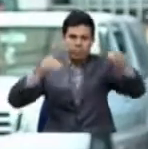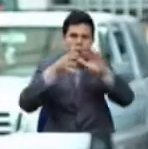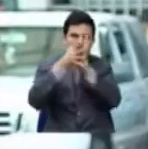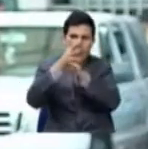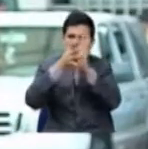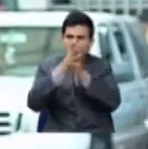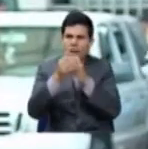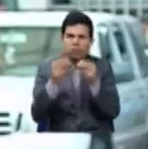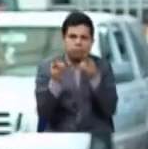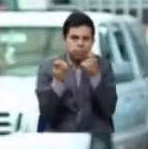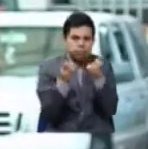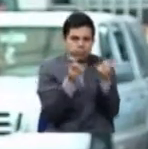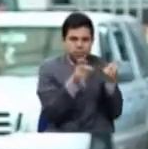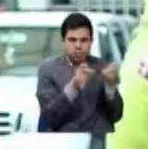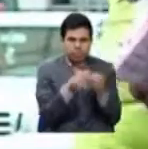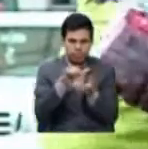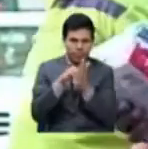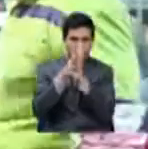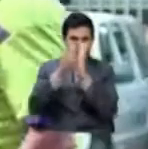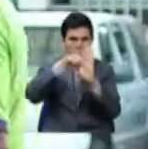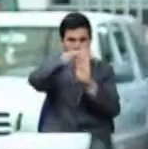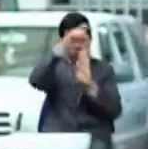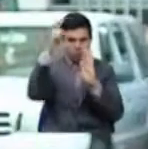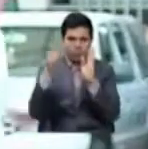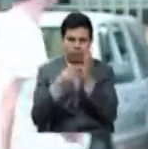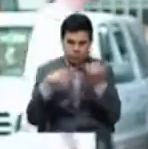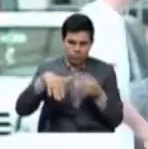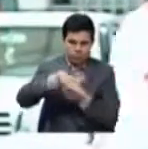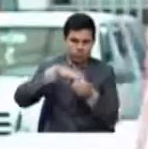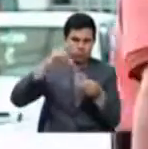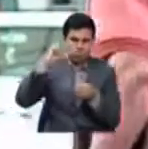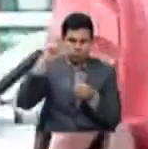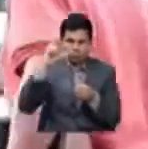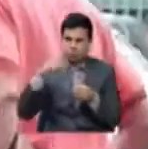extorsiones. Es toda la información que tenemos desde la ciudad de Cúcuta. Continúen ustedes con más Oriente Noticias.